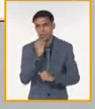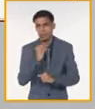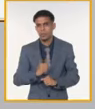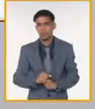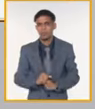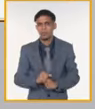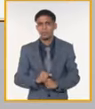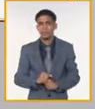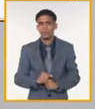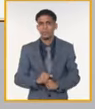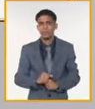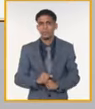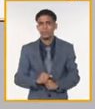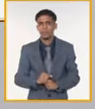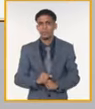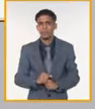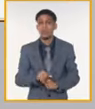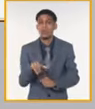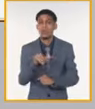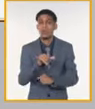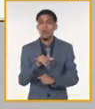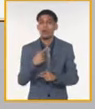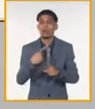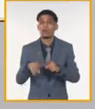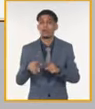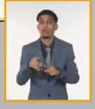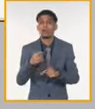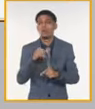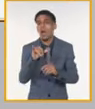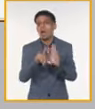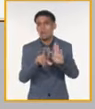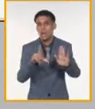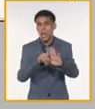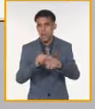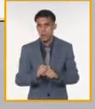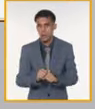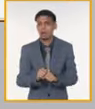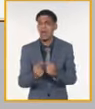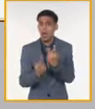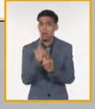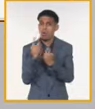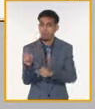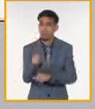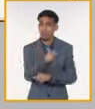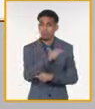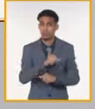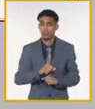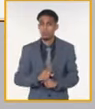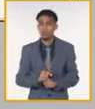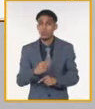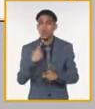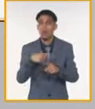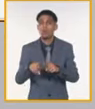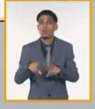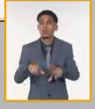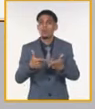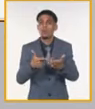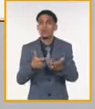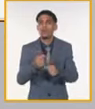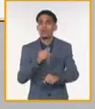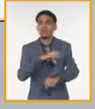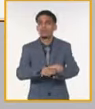etcétera incluye esto hechos de corrupción que también hay estar cumpliendo una sanción impuesta por